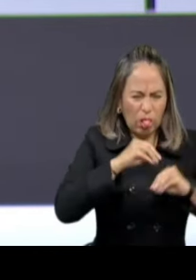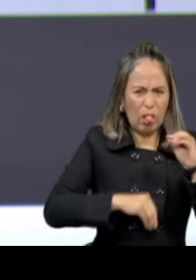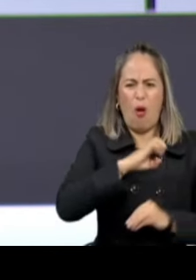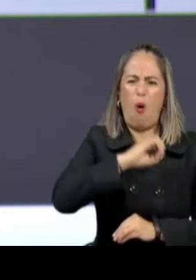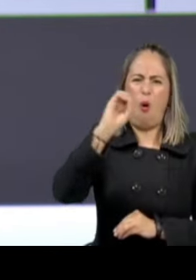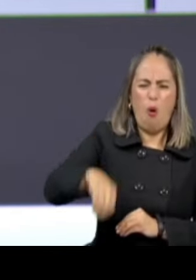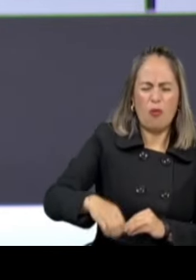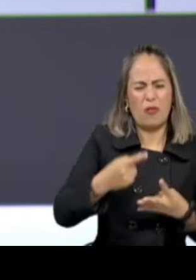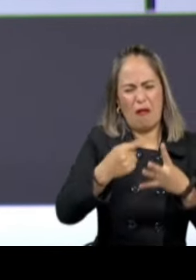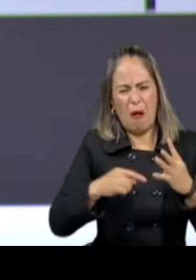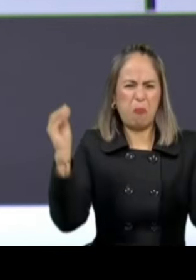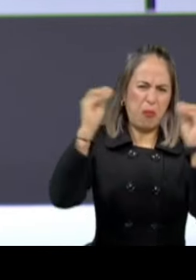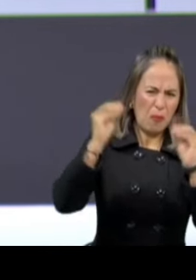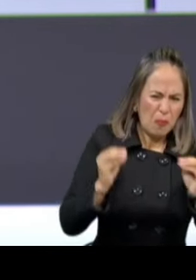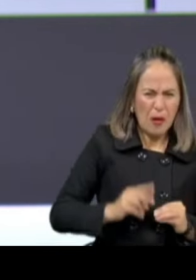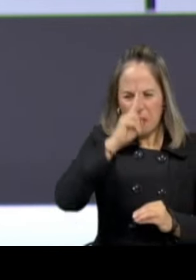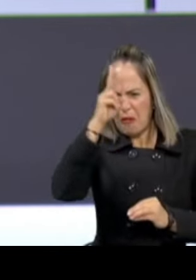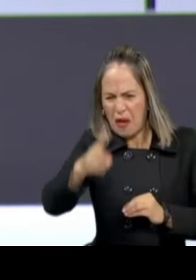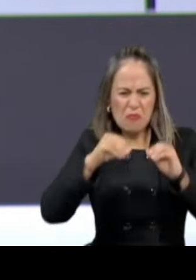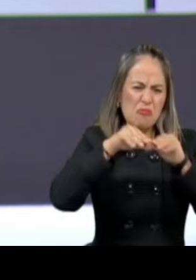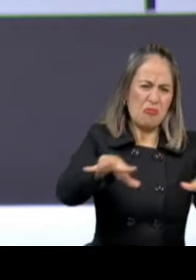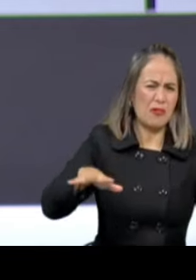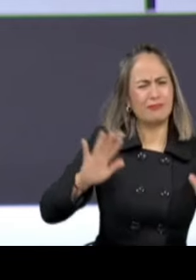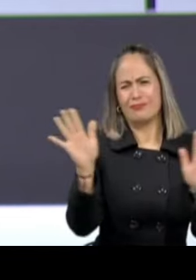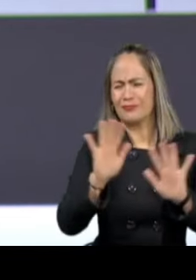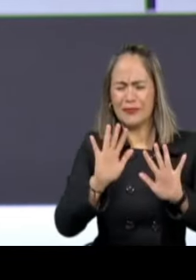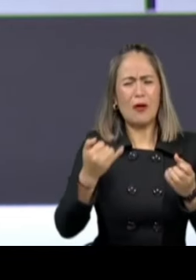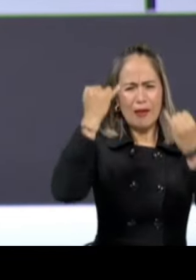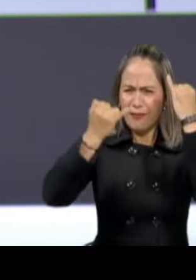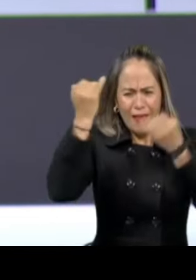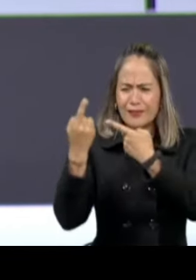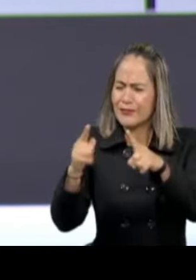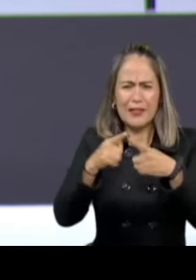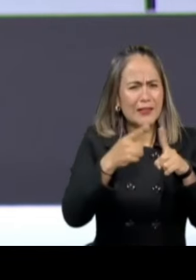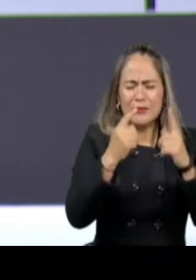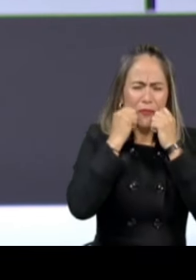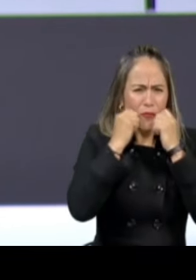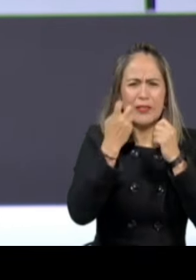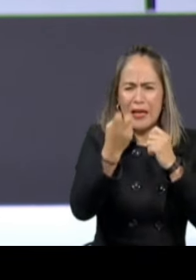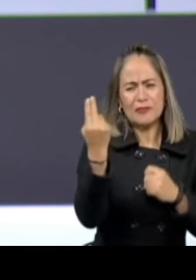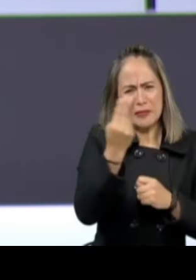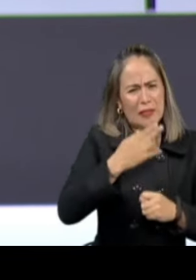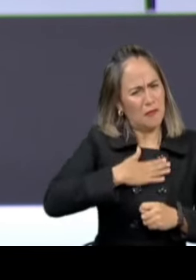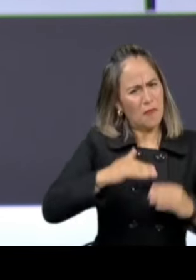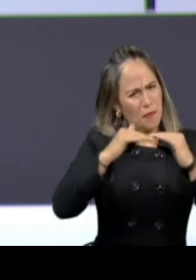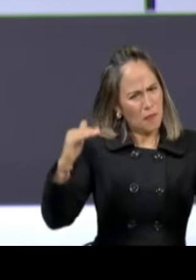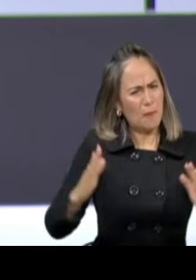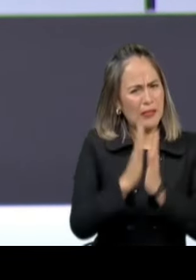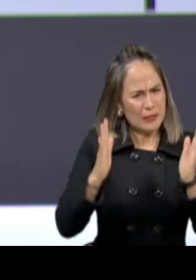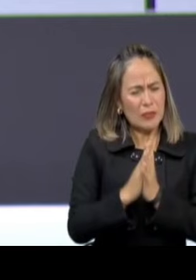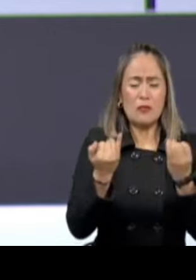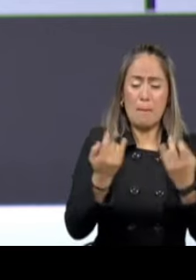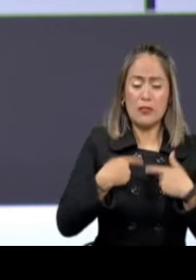entre las personas y cosechar la violencia la pluralidad necesita de la democracia y la democracia necesita la voluntad activa de los